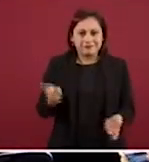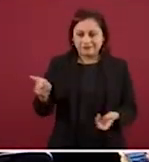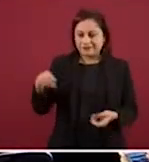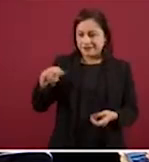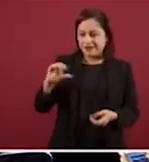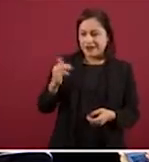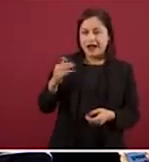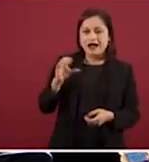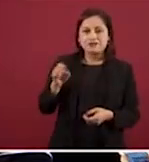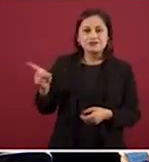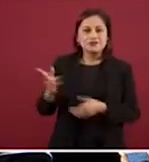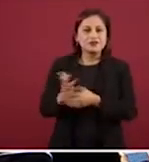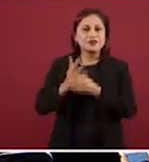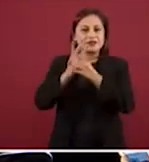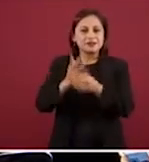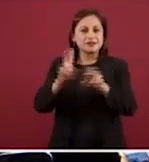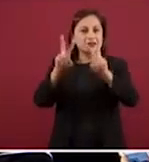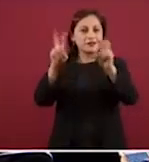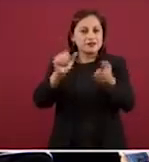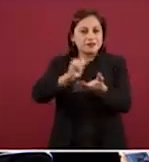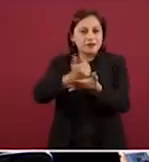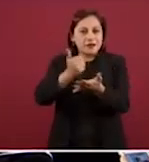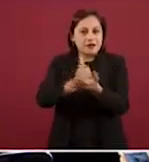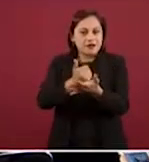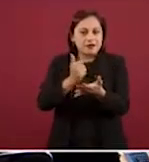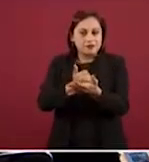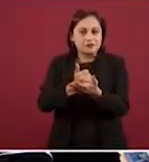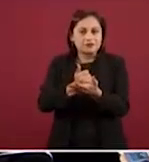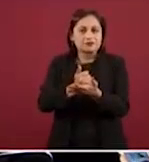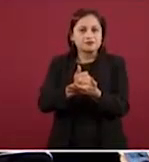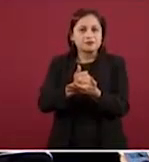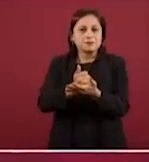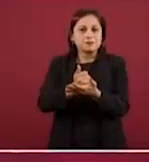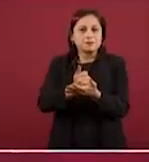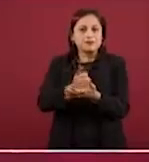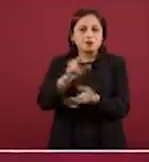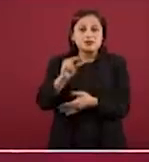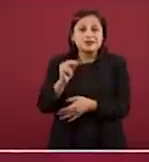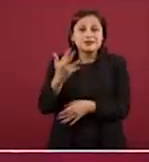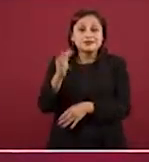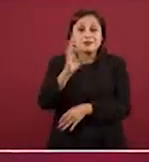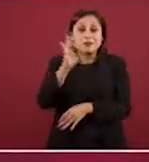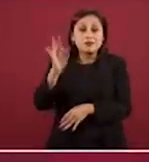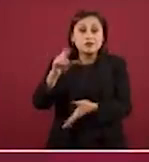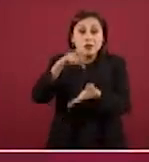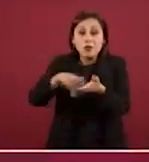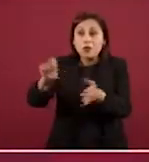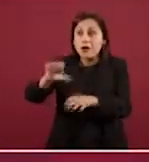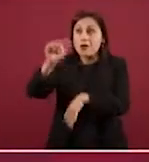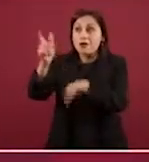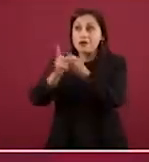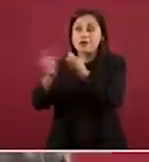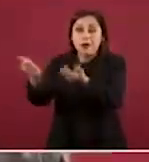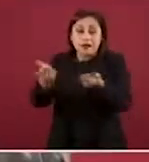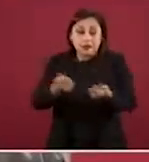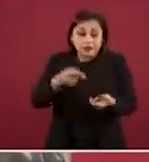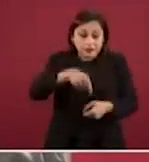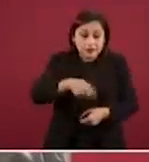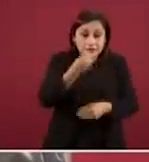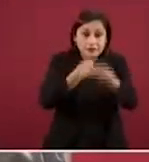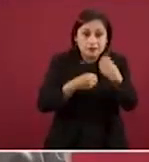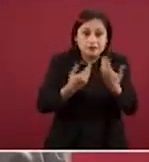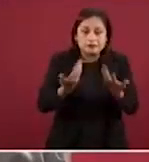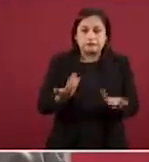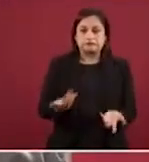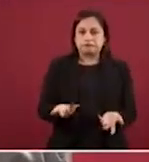estamos comprando el 85% del arroz que consumimos. En el caso de el